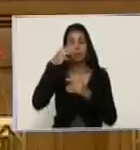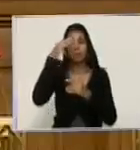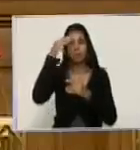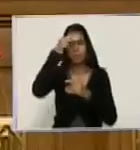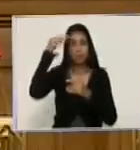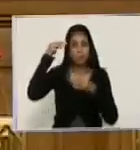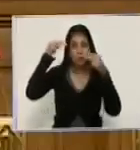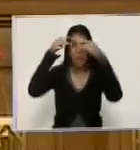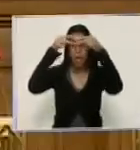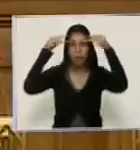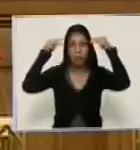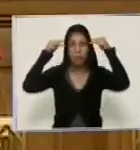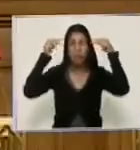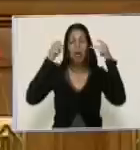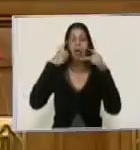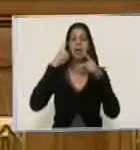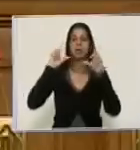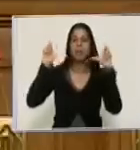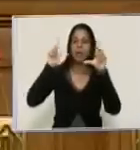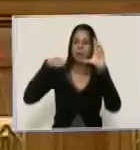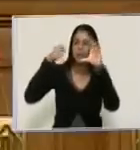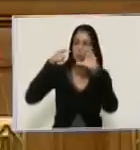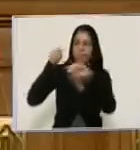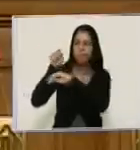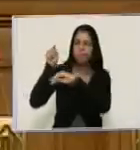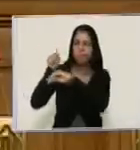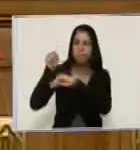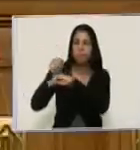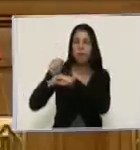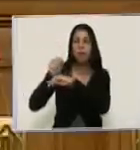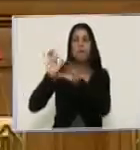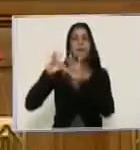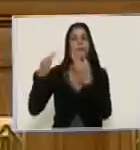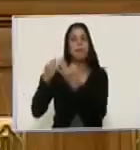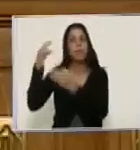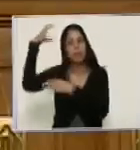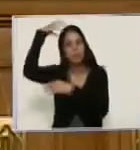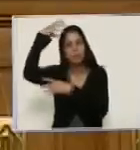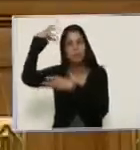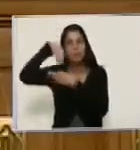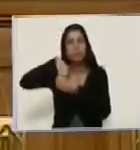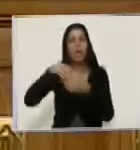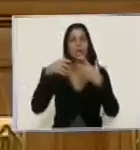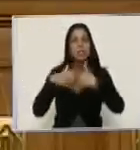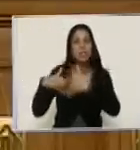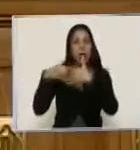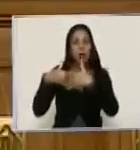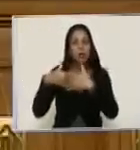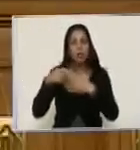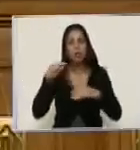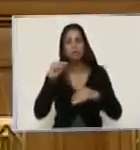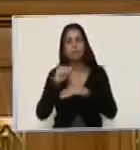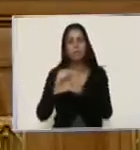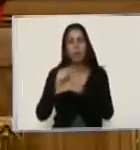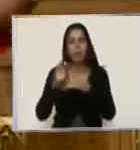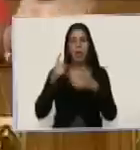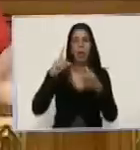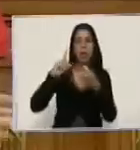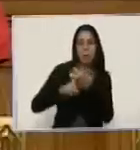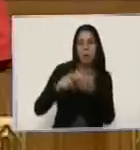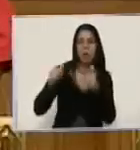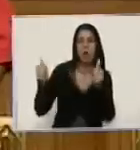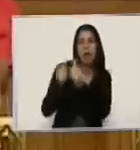de comunicación comenzaron a atacar a la familia real saudita, la que vive en Los Ángeles. Le sembraron unas mujeres,